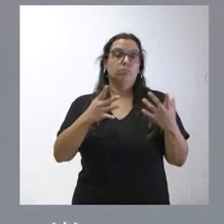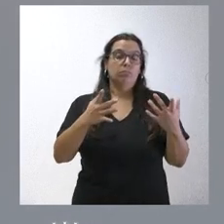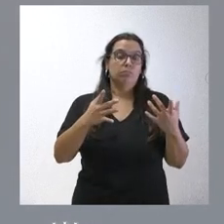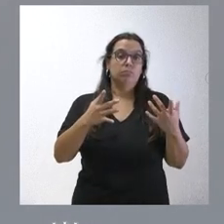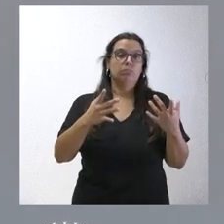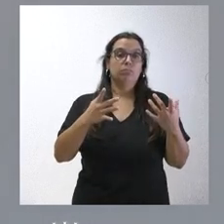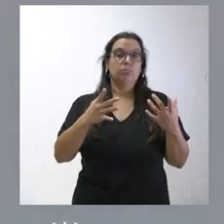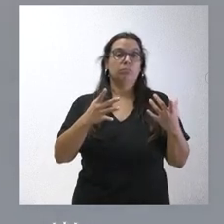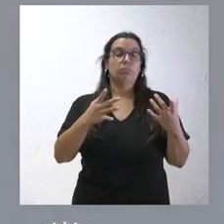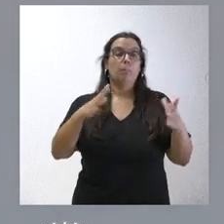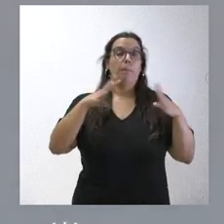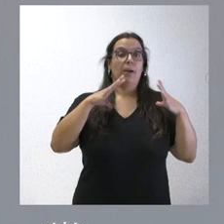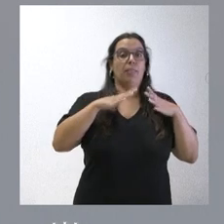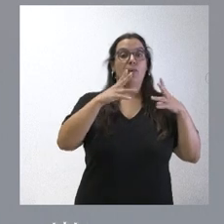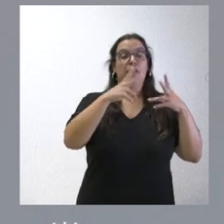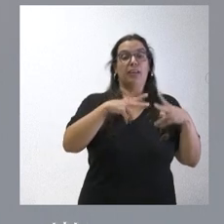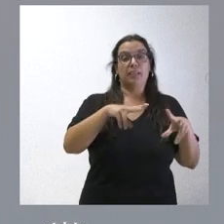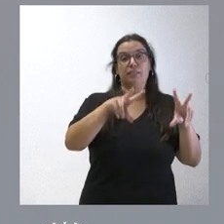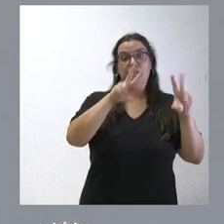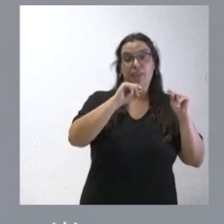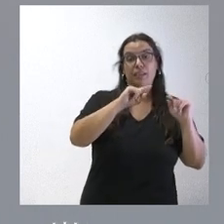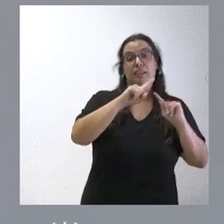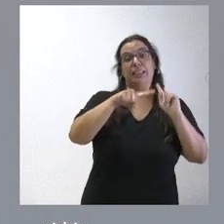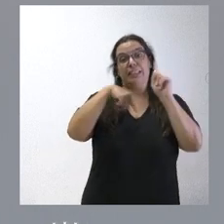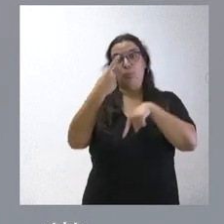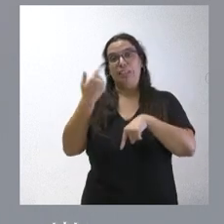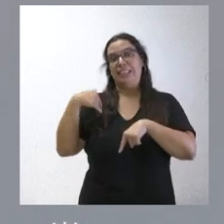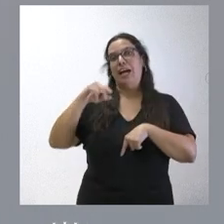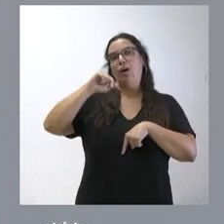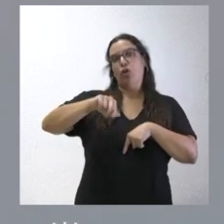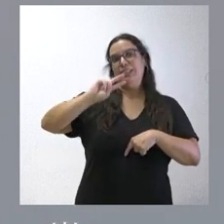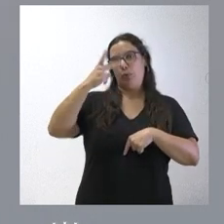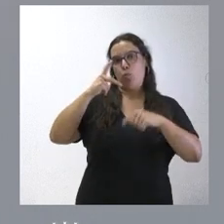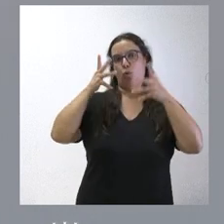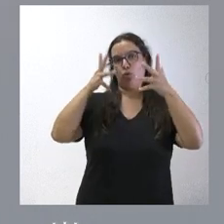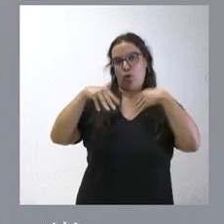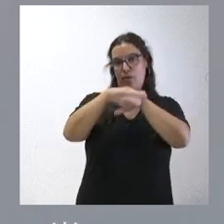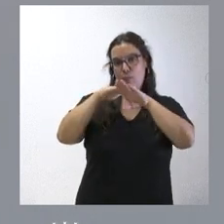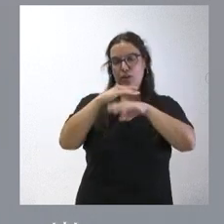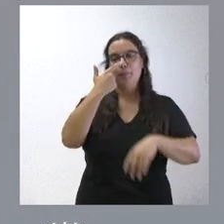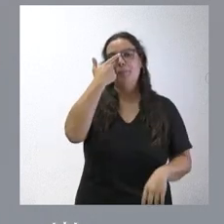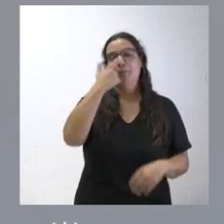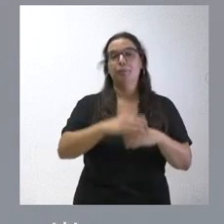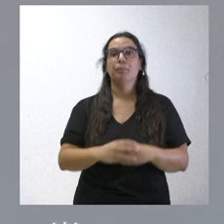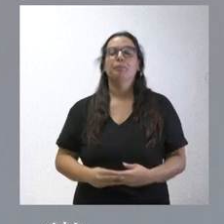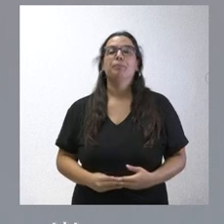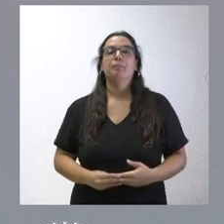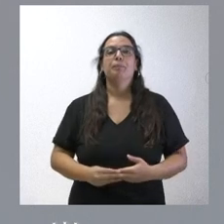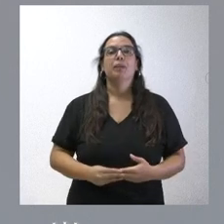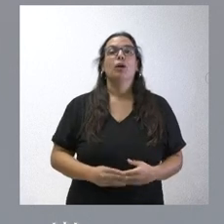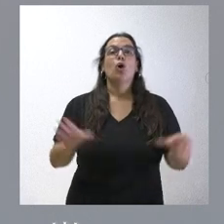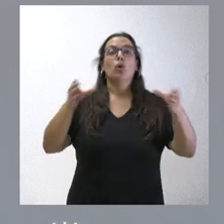la vuelta de los días que tuvimos de receso las comunidades de Castilla y León en el